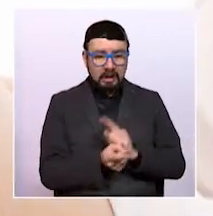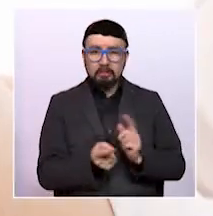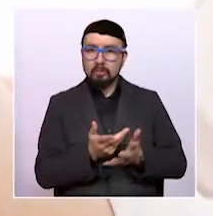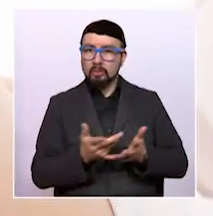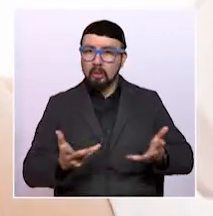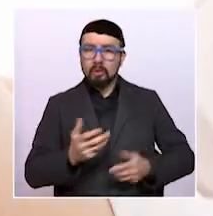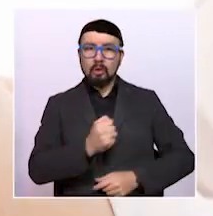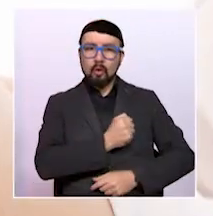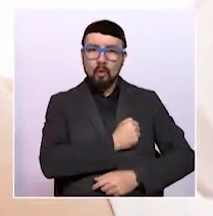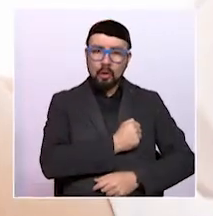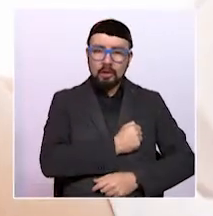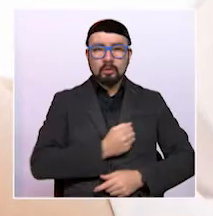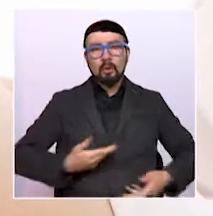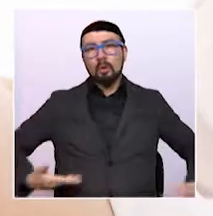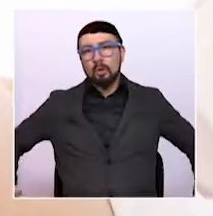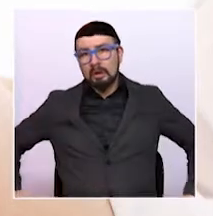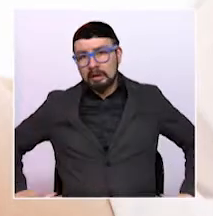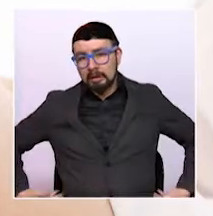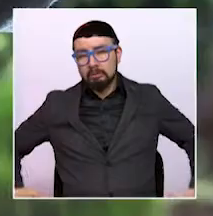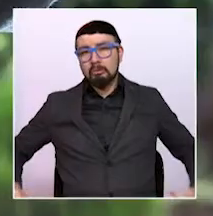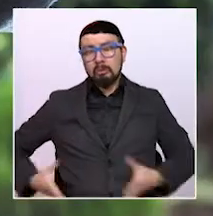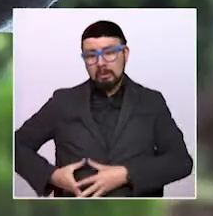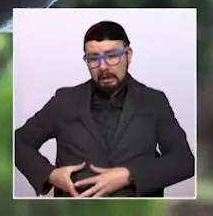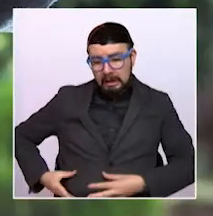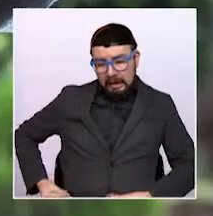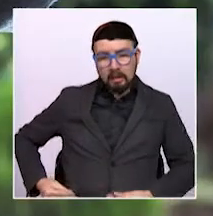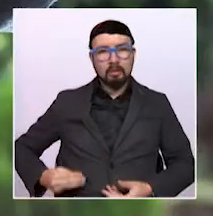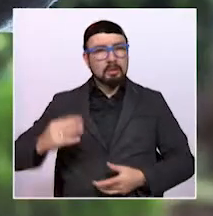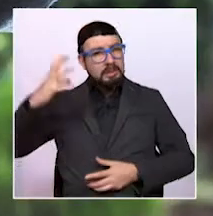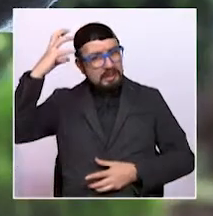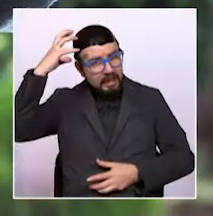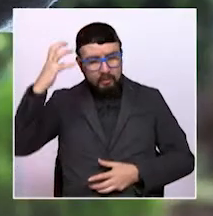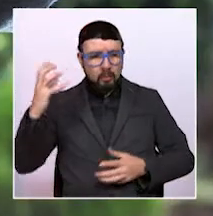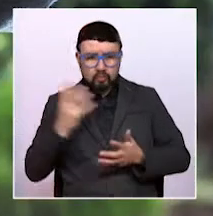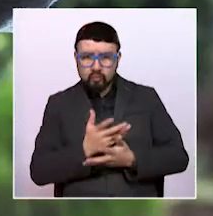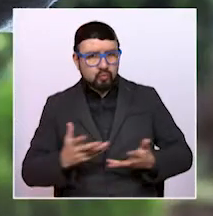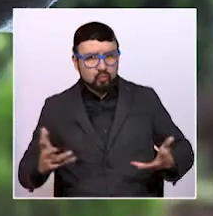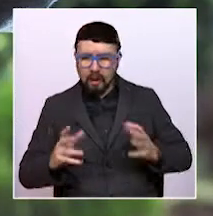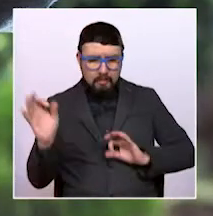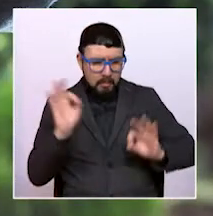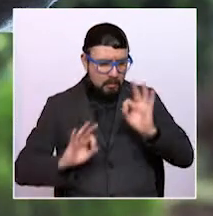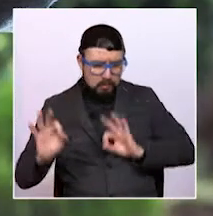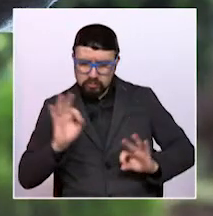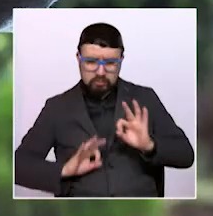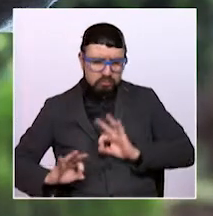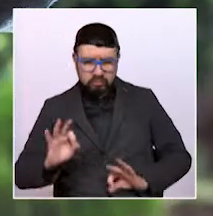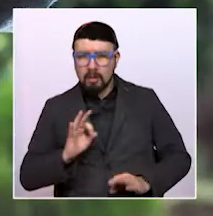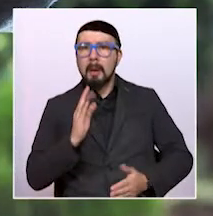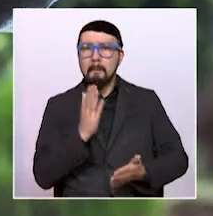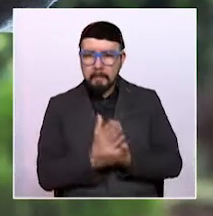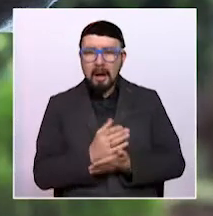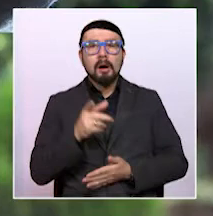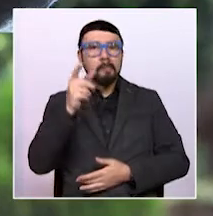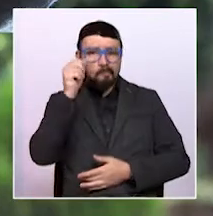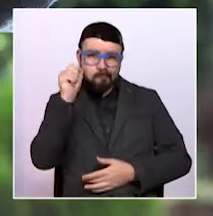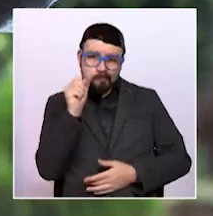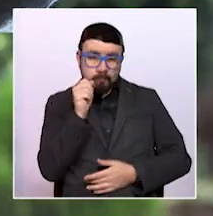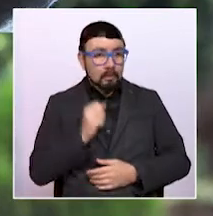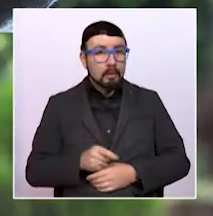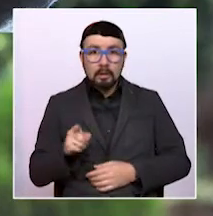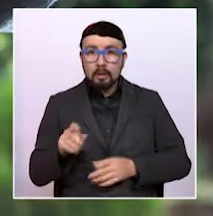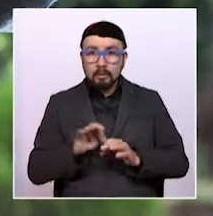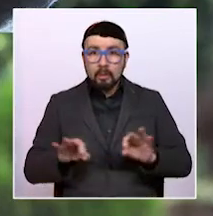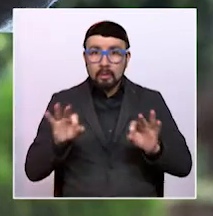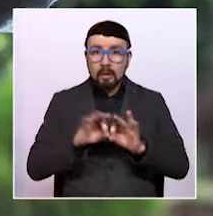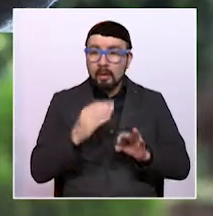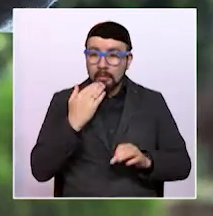el hígado todo su ser y su cerebro se preparan para ese momento de la gestación es por eso que es importante que si una mujer tiene una enfermedad